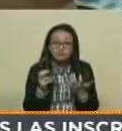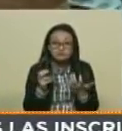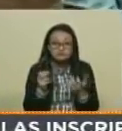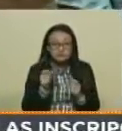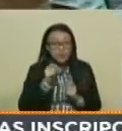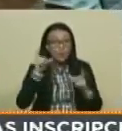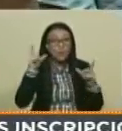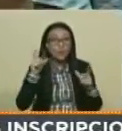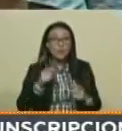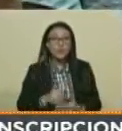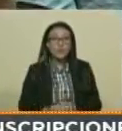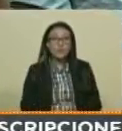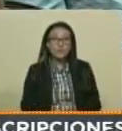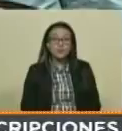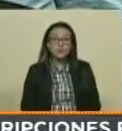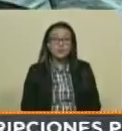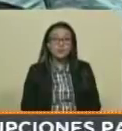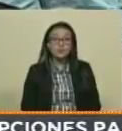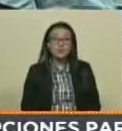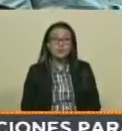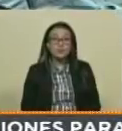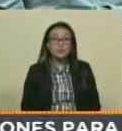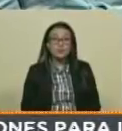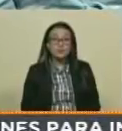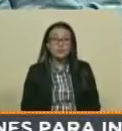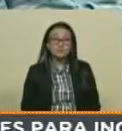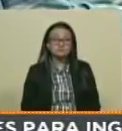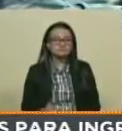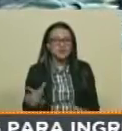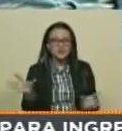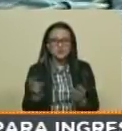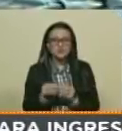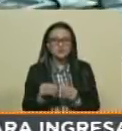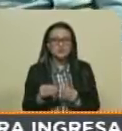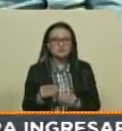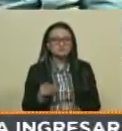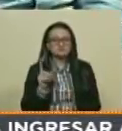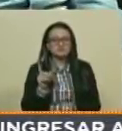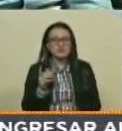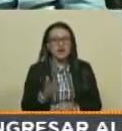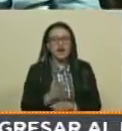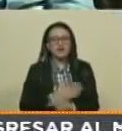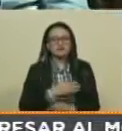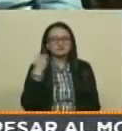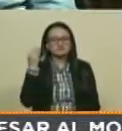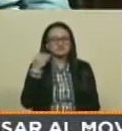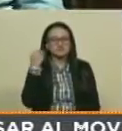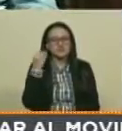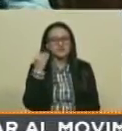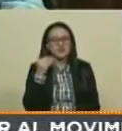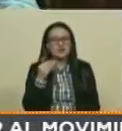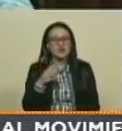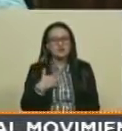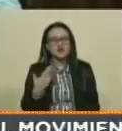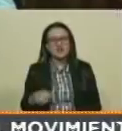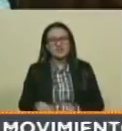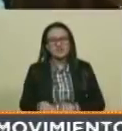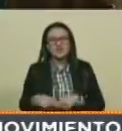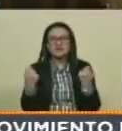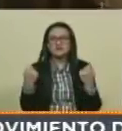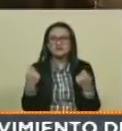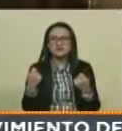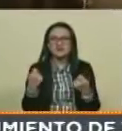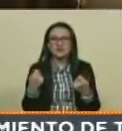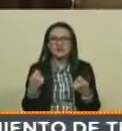que, para mí hay una gran conclusión, esto fue un plan premeditado para acabar con el plan